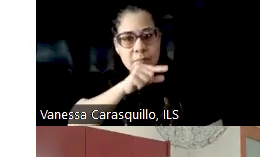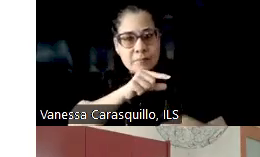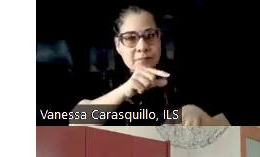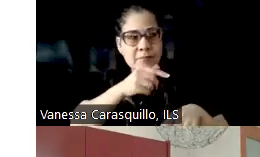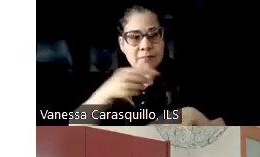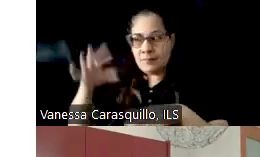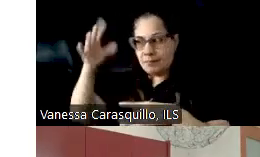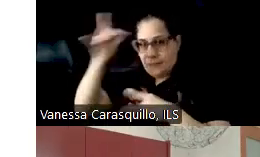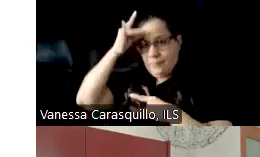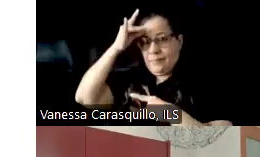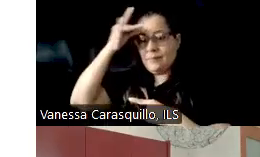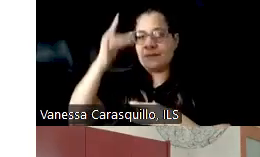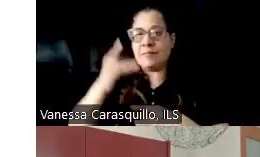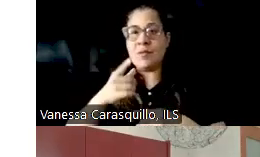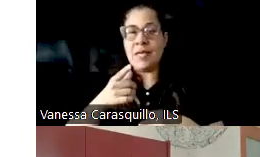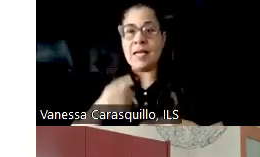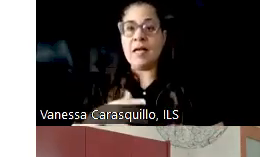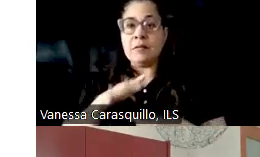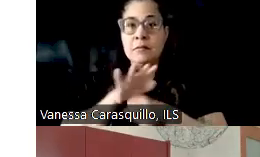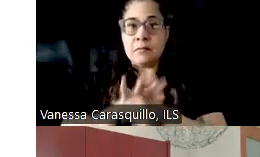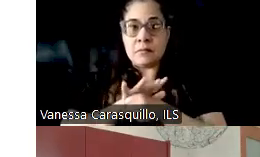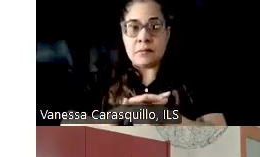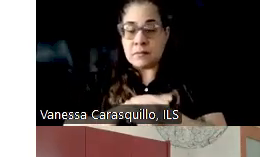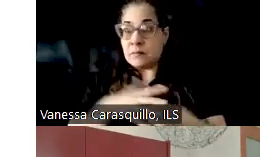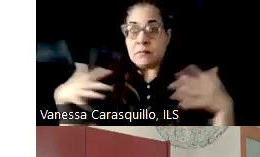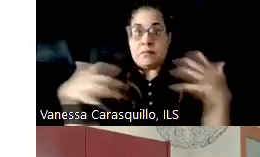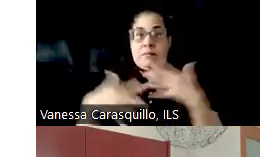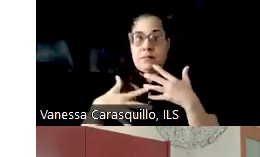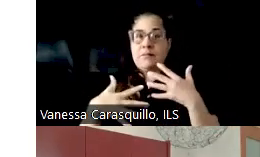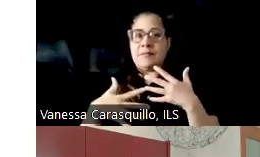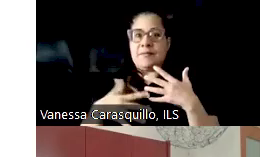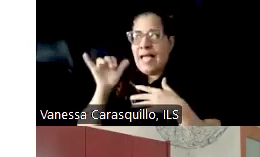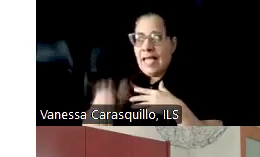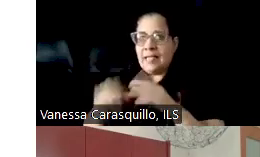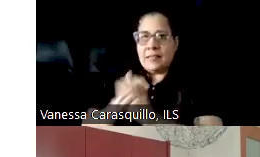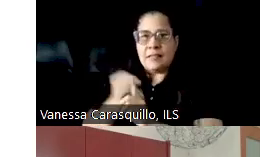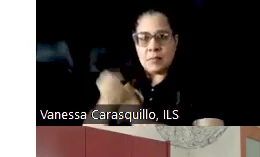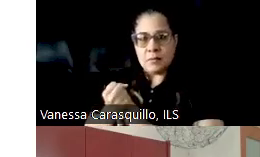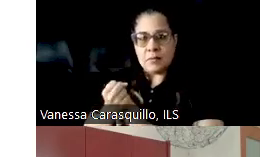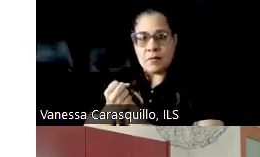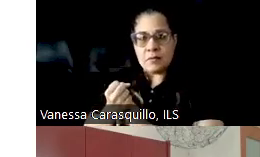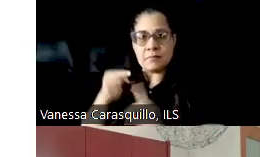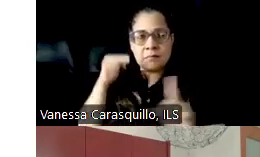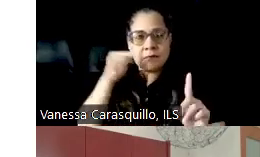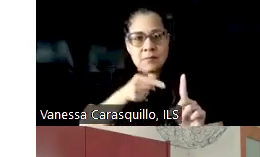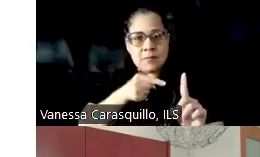la reacción de ansiedad y pánico ante ese evento que él simplemente